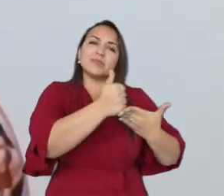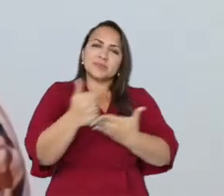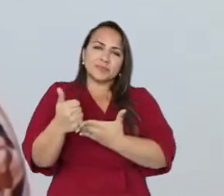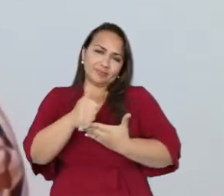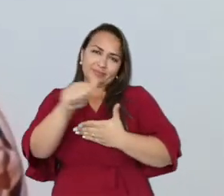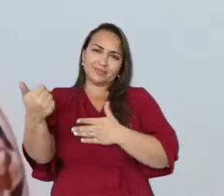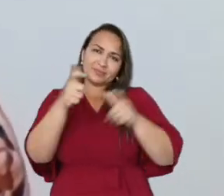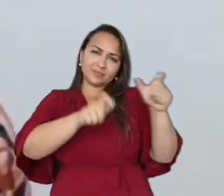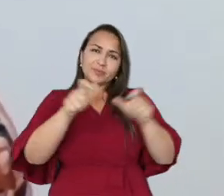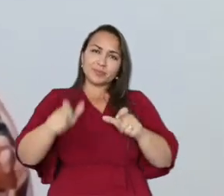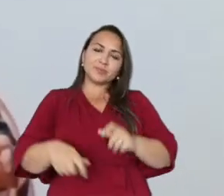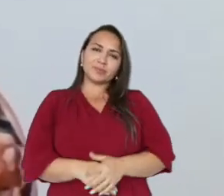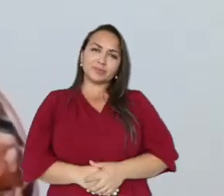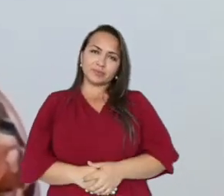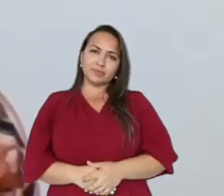a los demás.